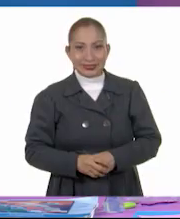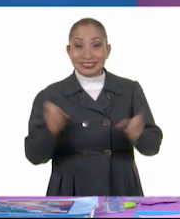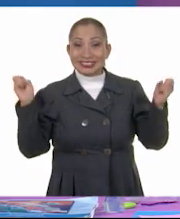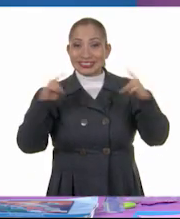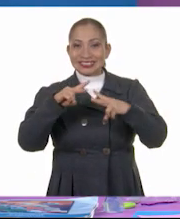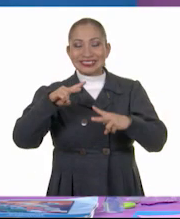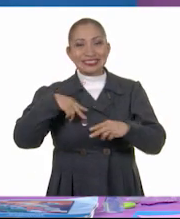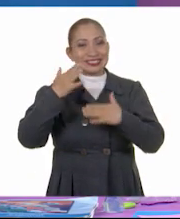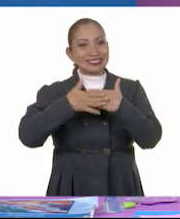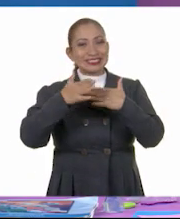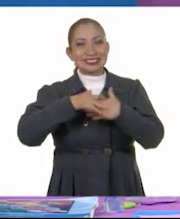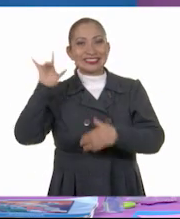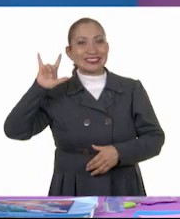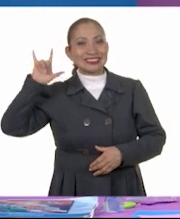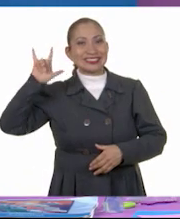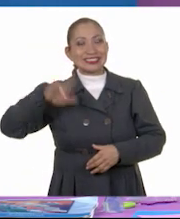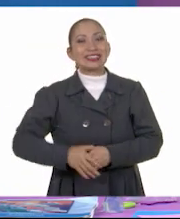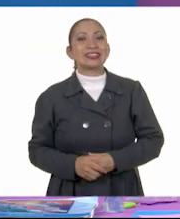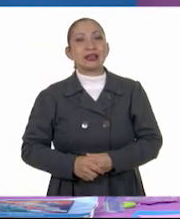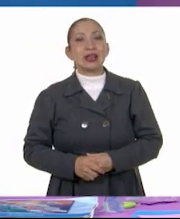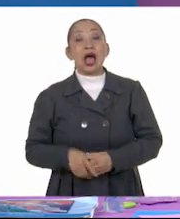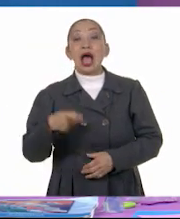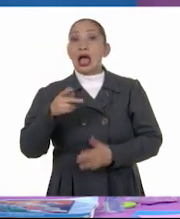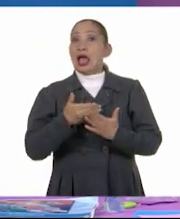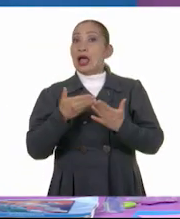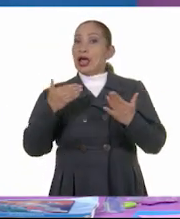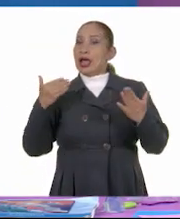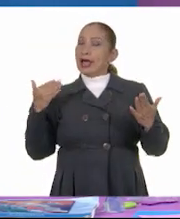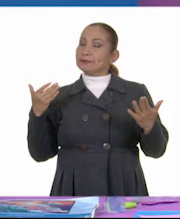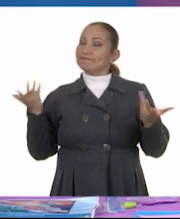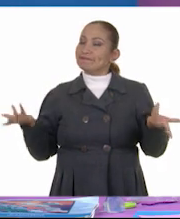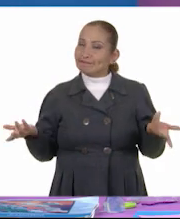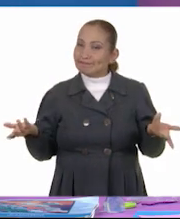Nos vemos. Hasta la próxima. Pero antes, a